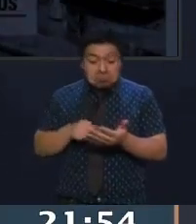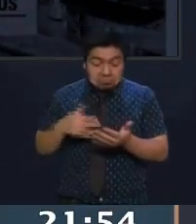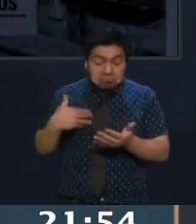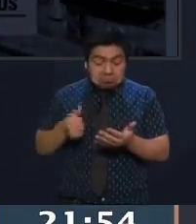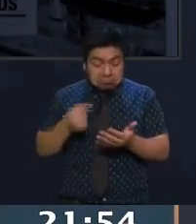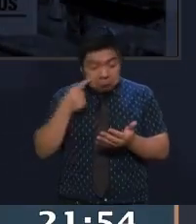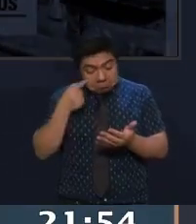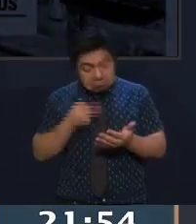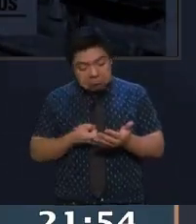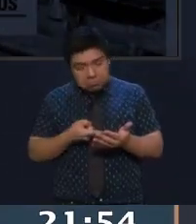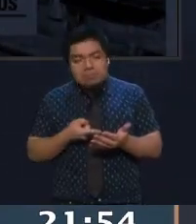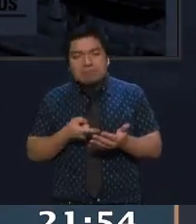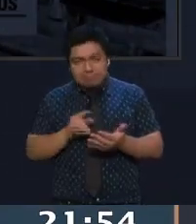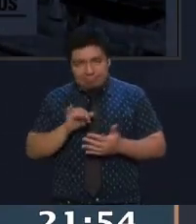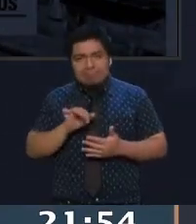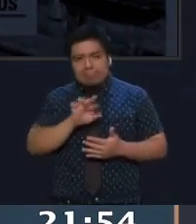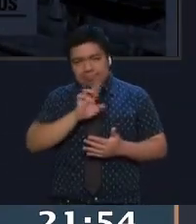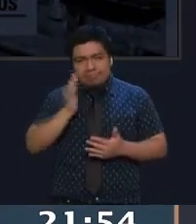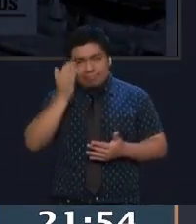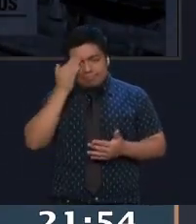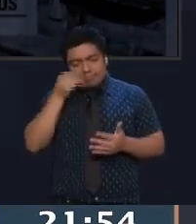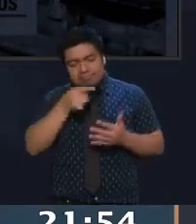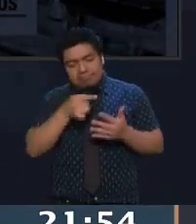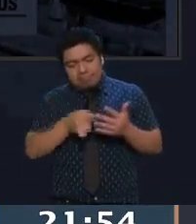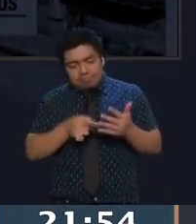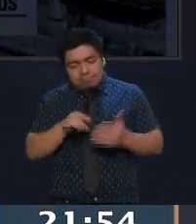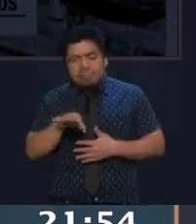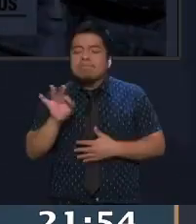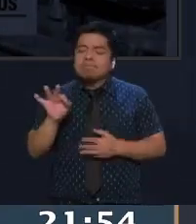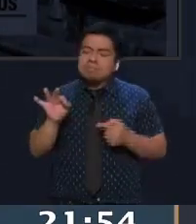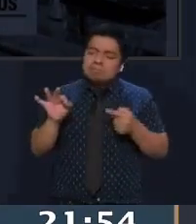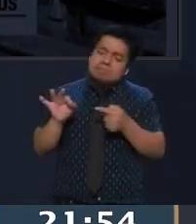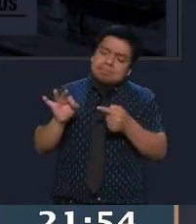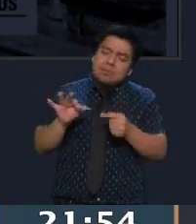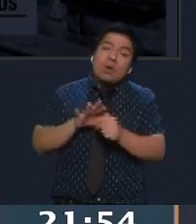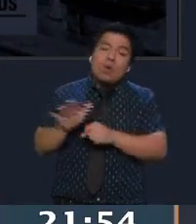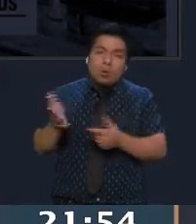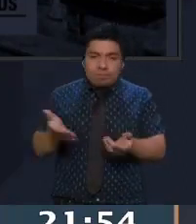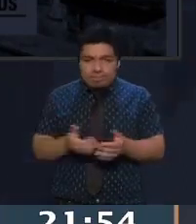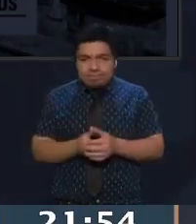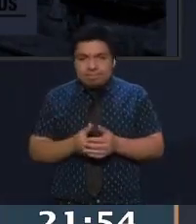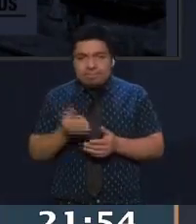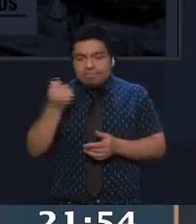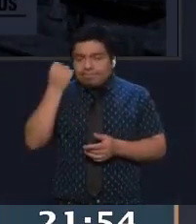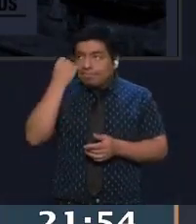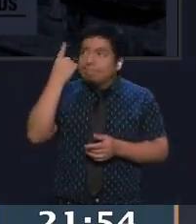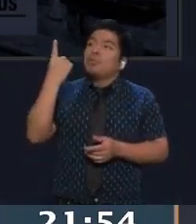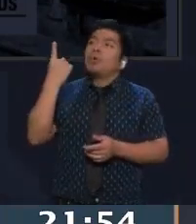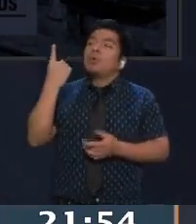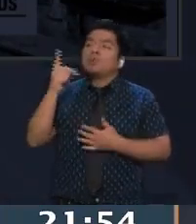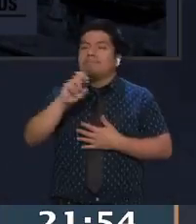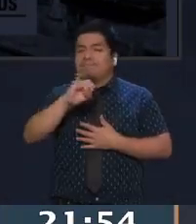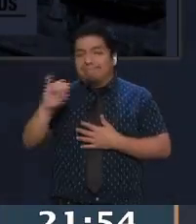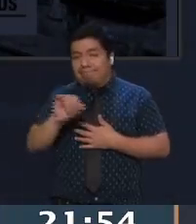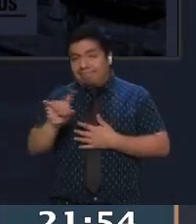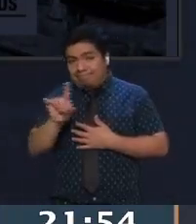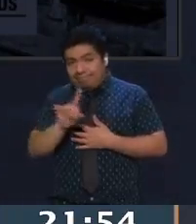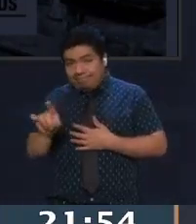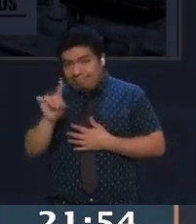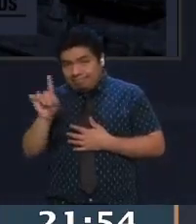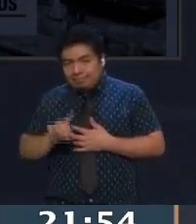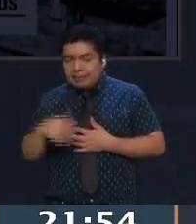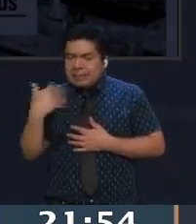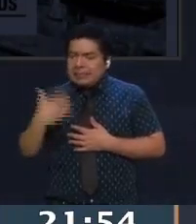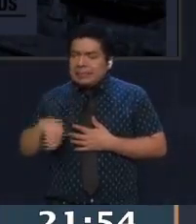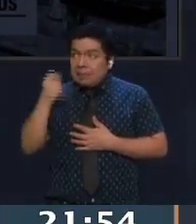uno reconoce un elemento que es fundamental. Por un lado, la creatividad de los jazzistas mexicanos. Claro.